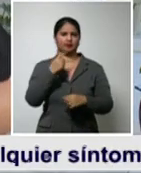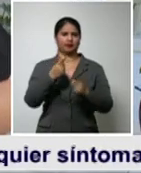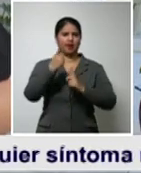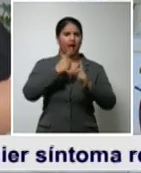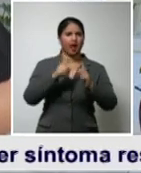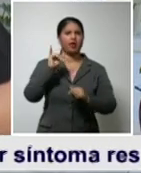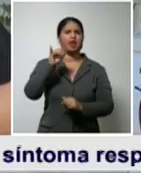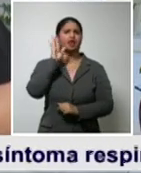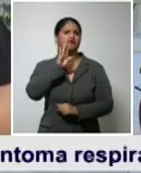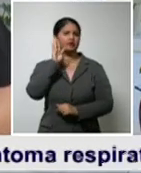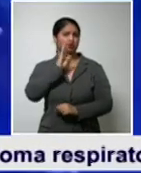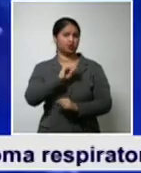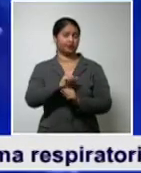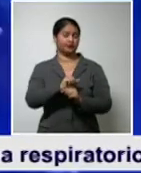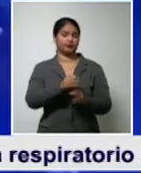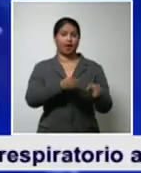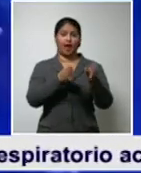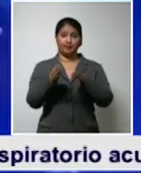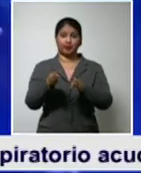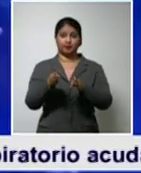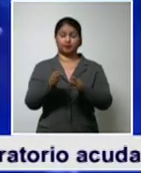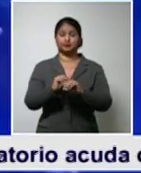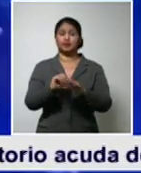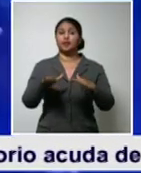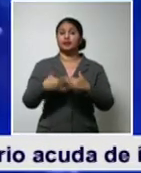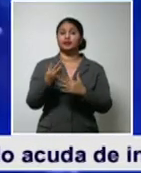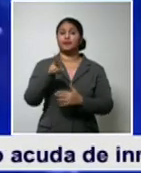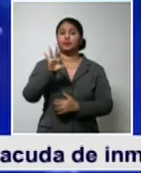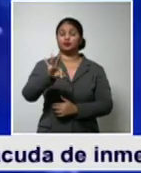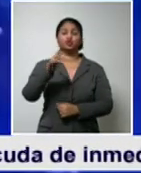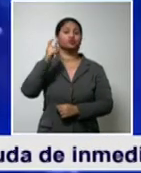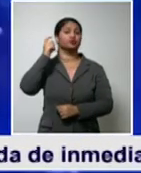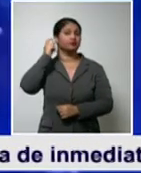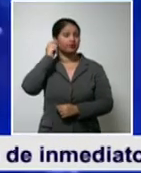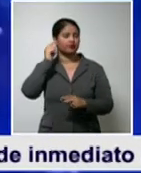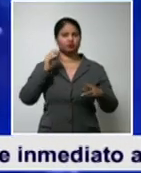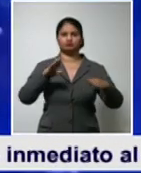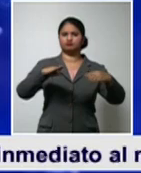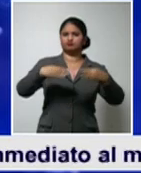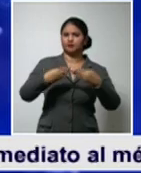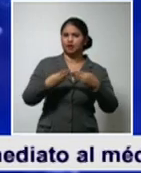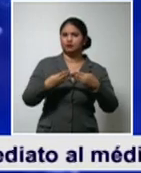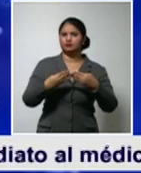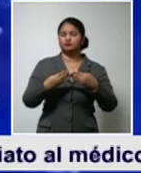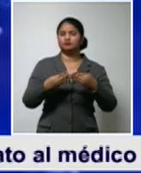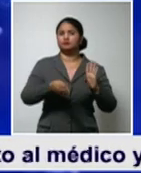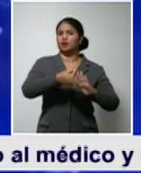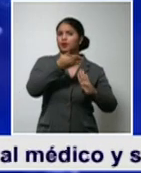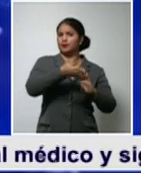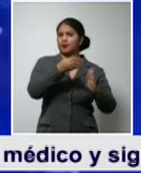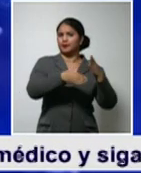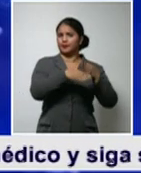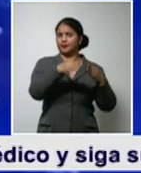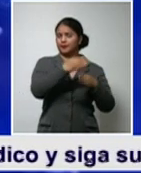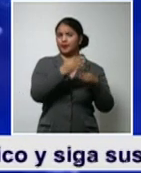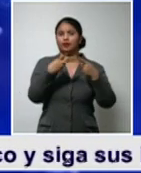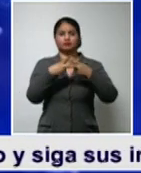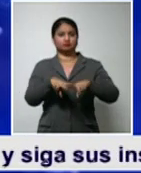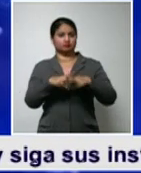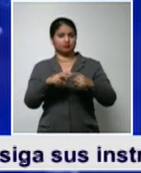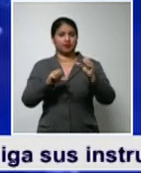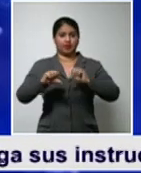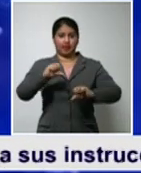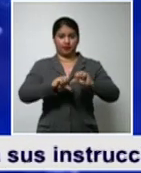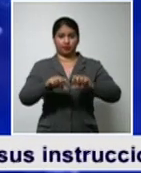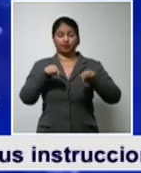el próximo 28 de febrero se culmina la construcción del Laboratorio de Biología Molecular de la provincia